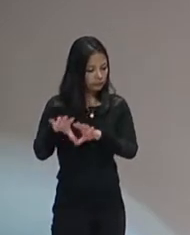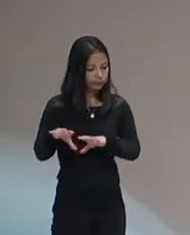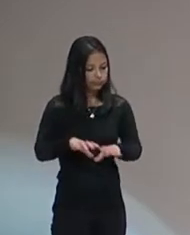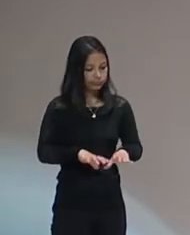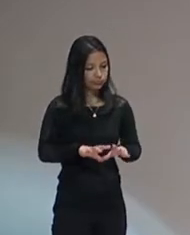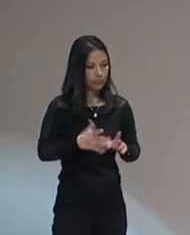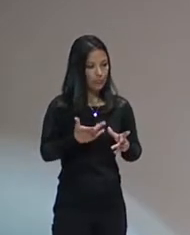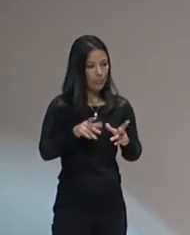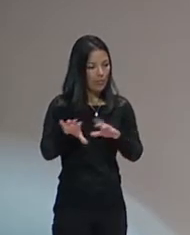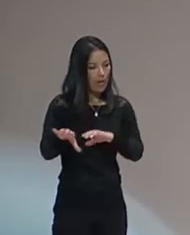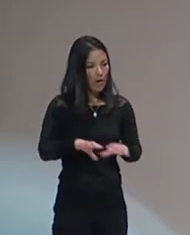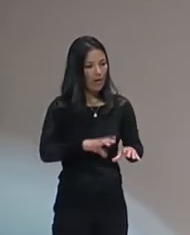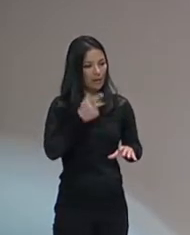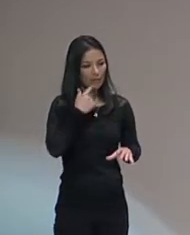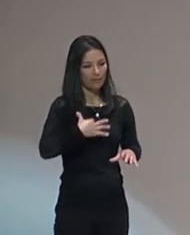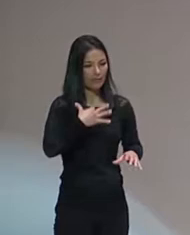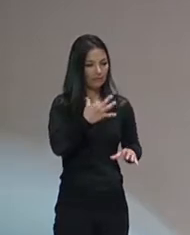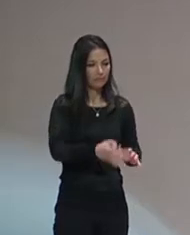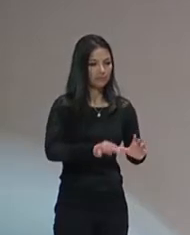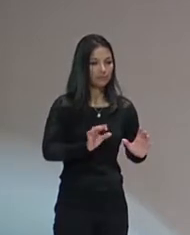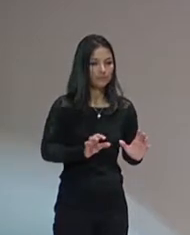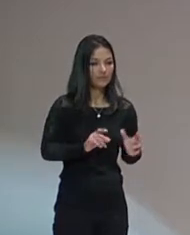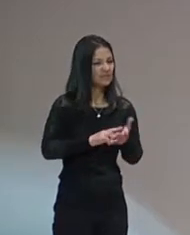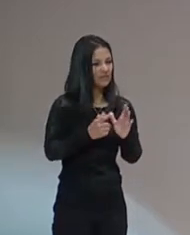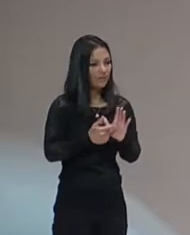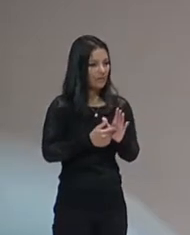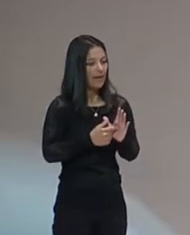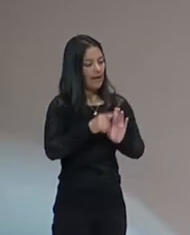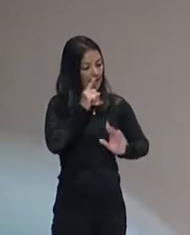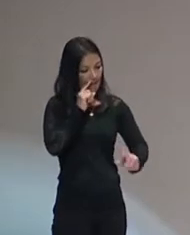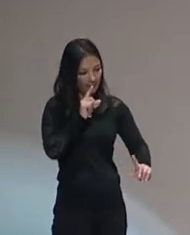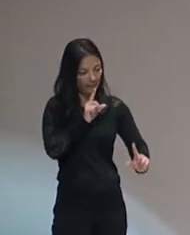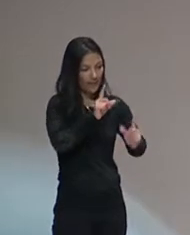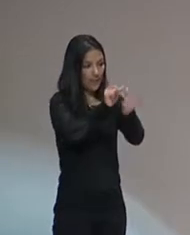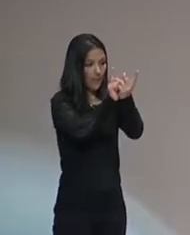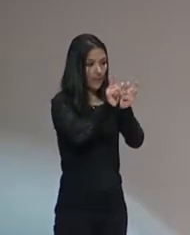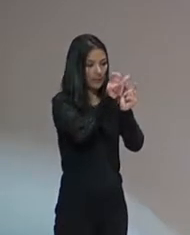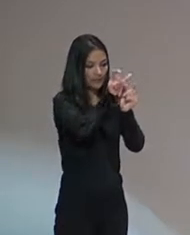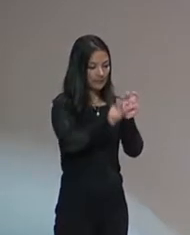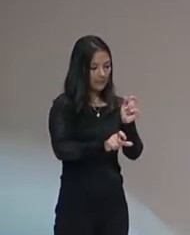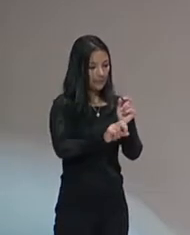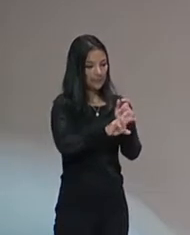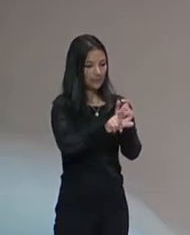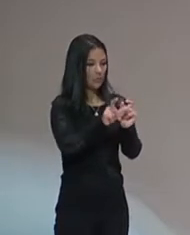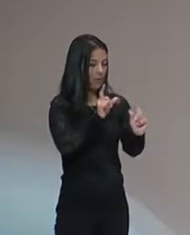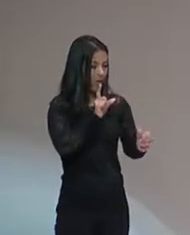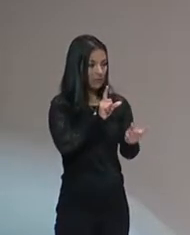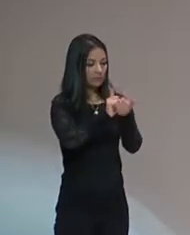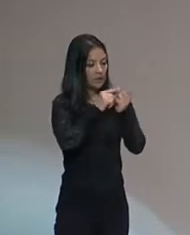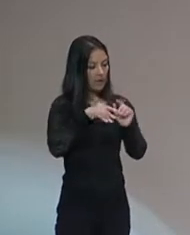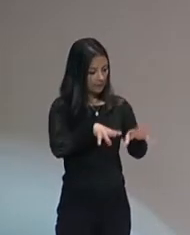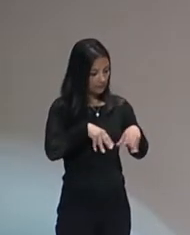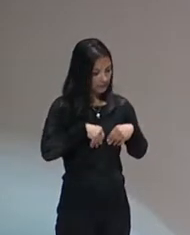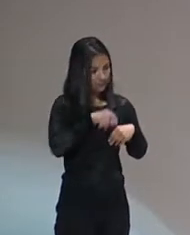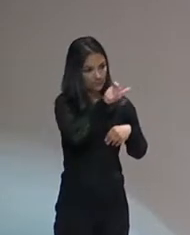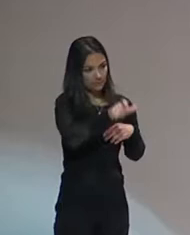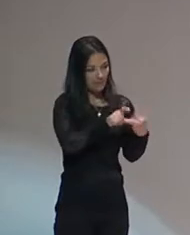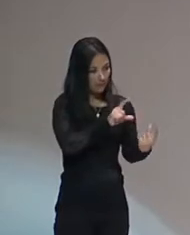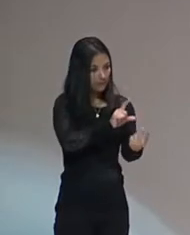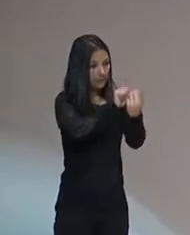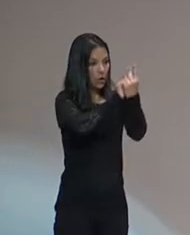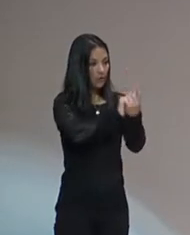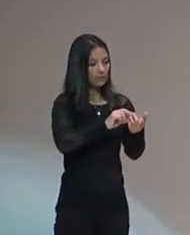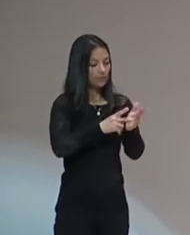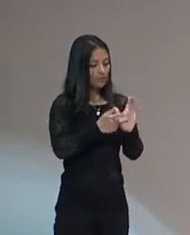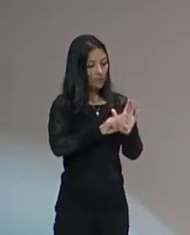ético? Implica el encuentro con el otro, implica la aceptación con el otro, implica descubrirnos con el